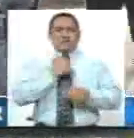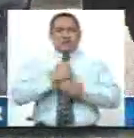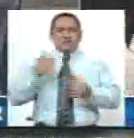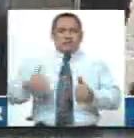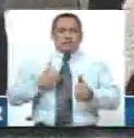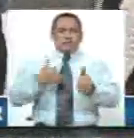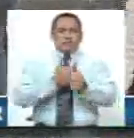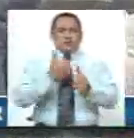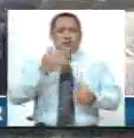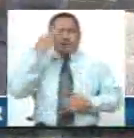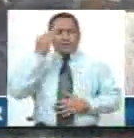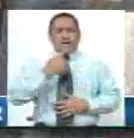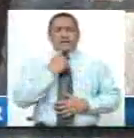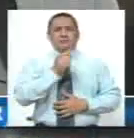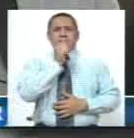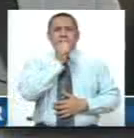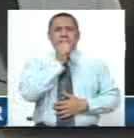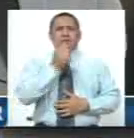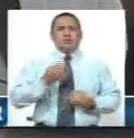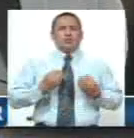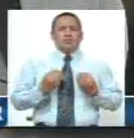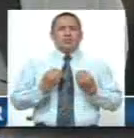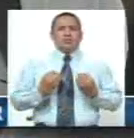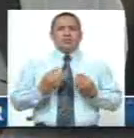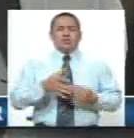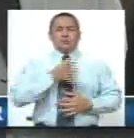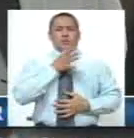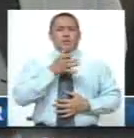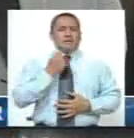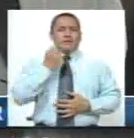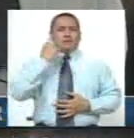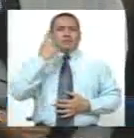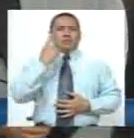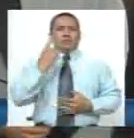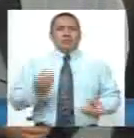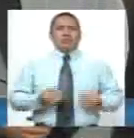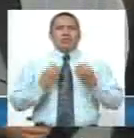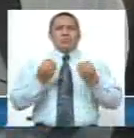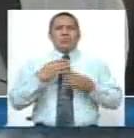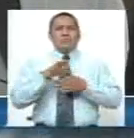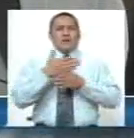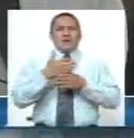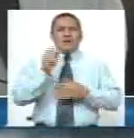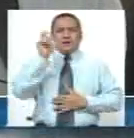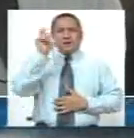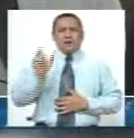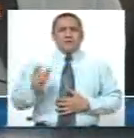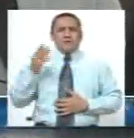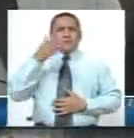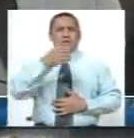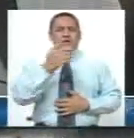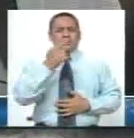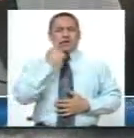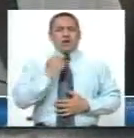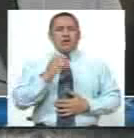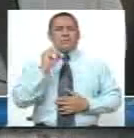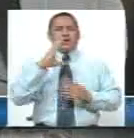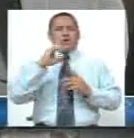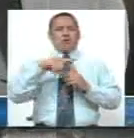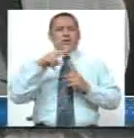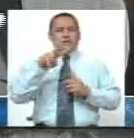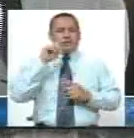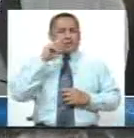que se supone era secreto. No entendemos la participación del señor Octavio